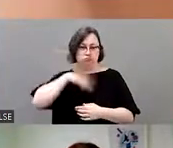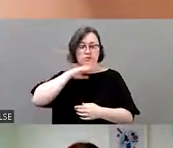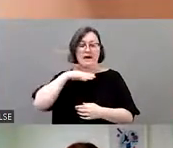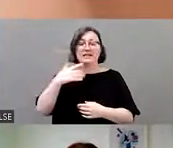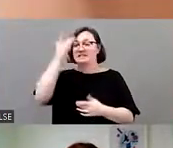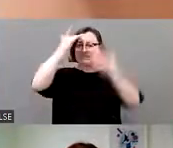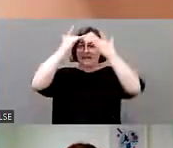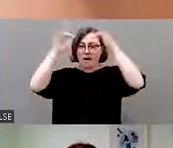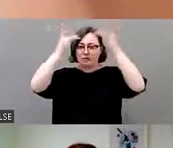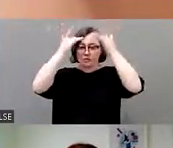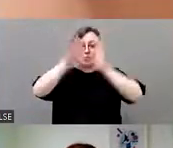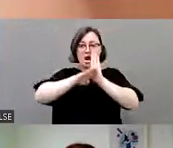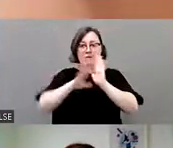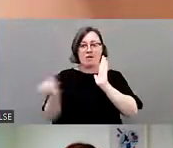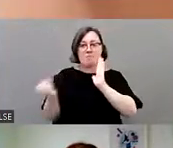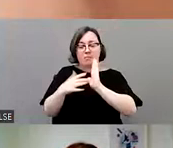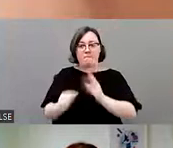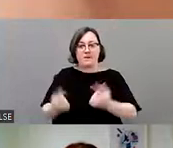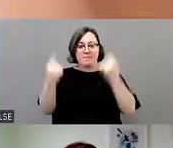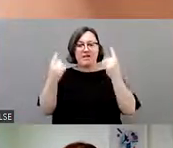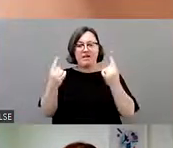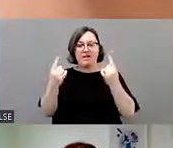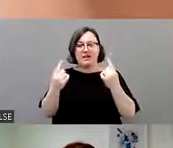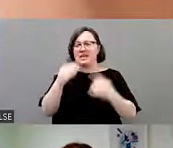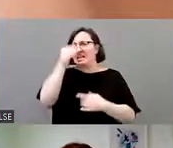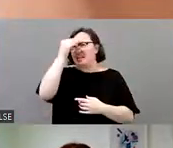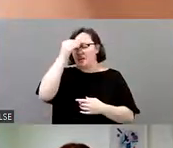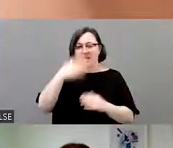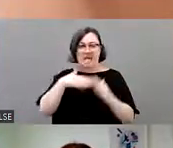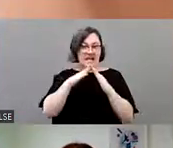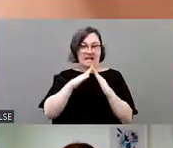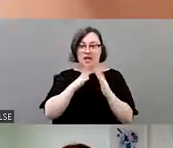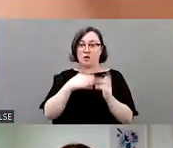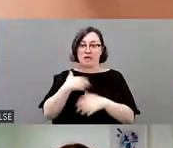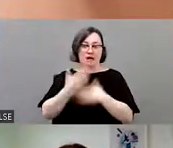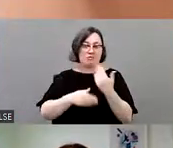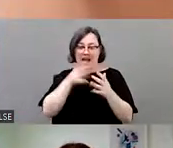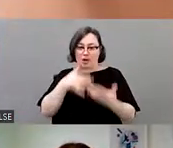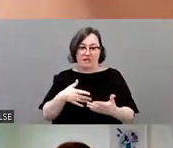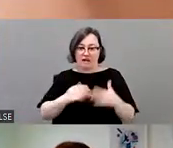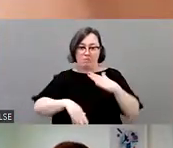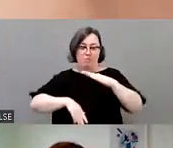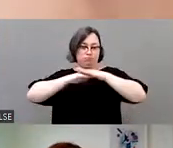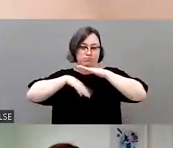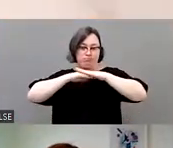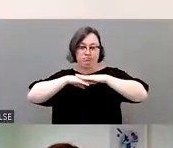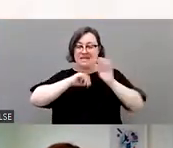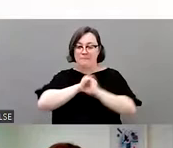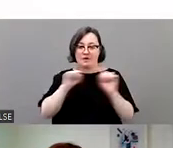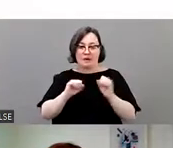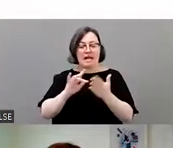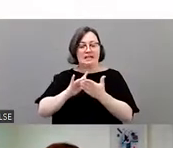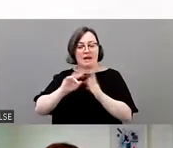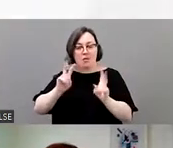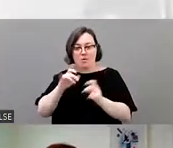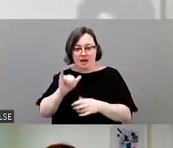cuando metieron el programa. Entonces ya la teníamos, era una que teníamos en casa y ya no dejó ni actualizar y cambiamos, pero es lo mismo que